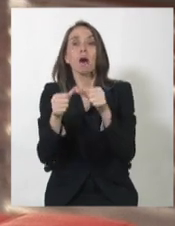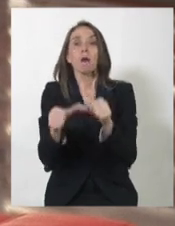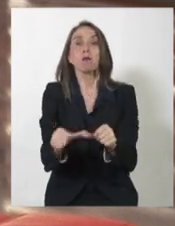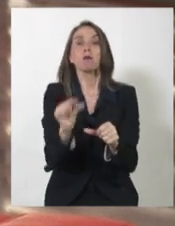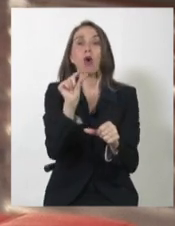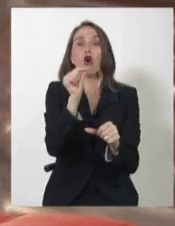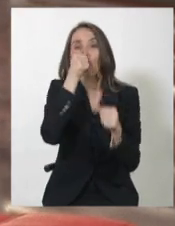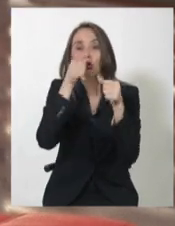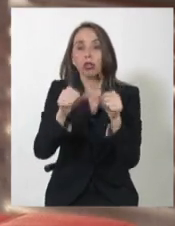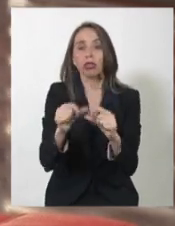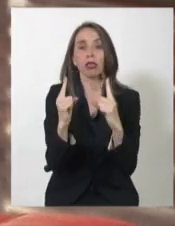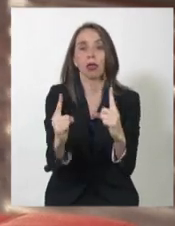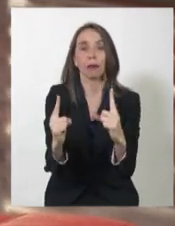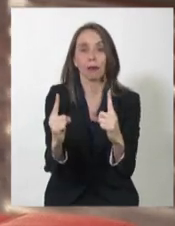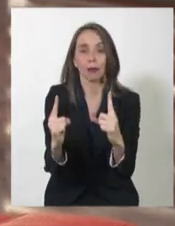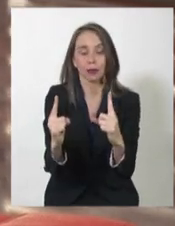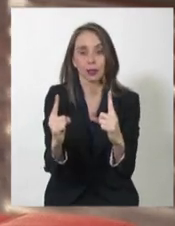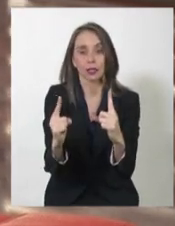temporales, ¿ya?